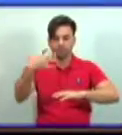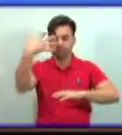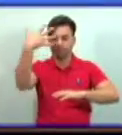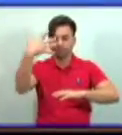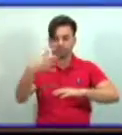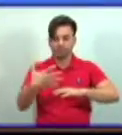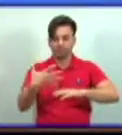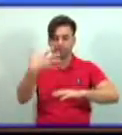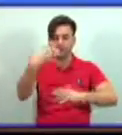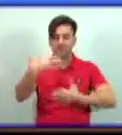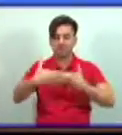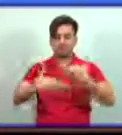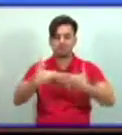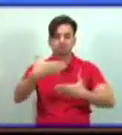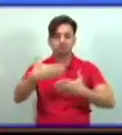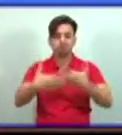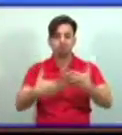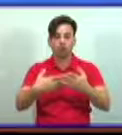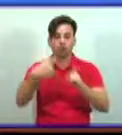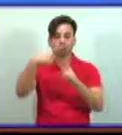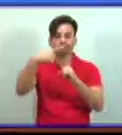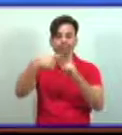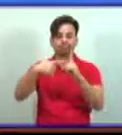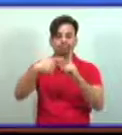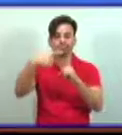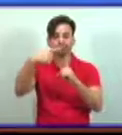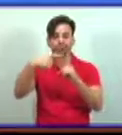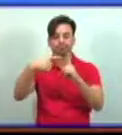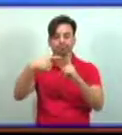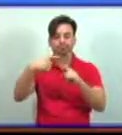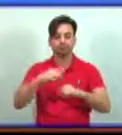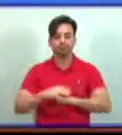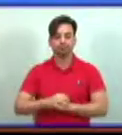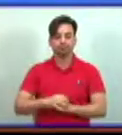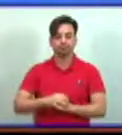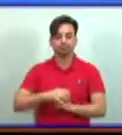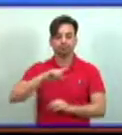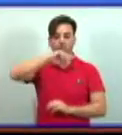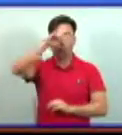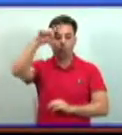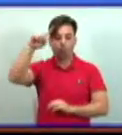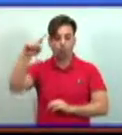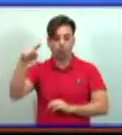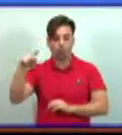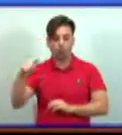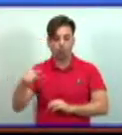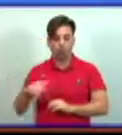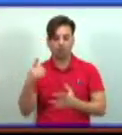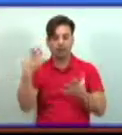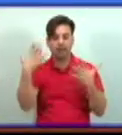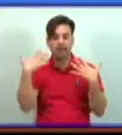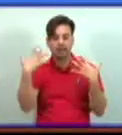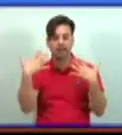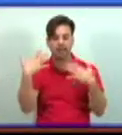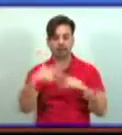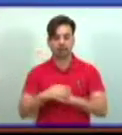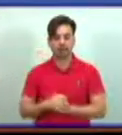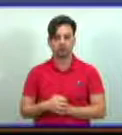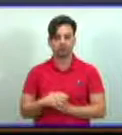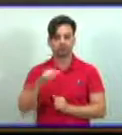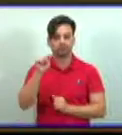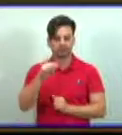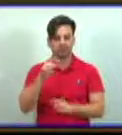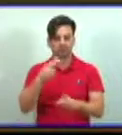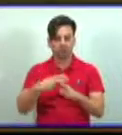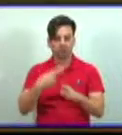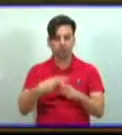esta radiación térmica y la devuelven hacia la Tierra calentándola. Este fenómeno recibe el nombre de efecto